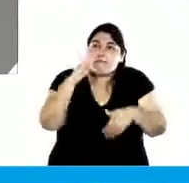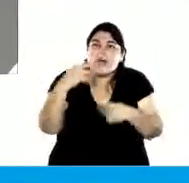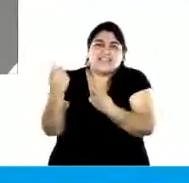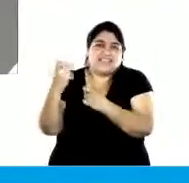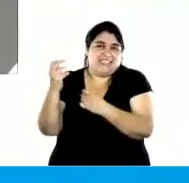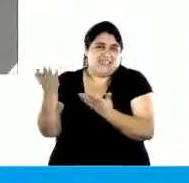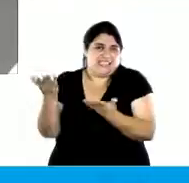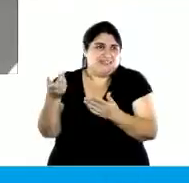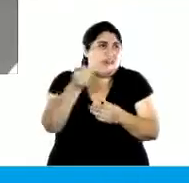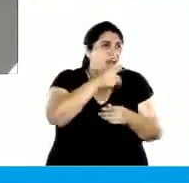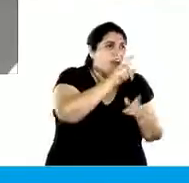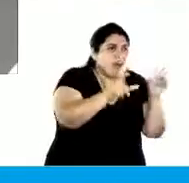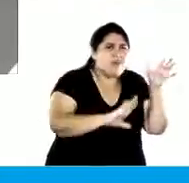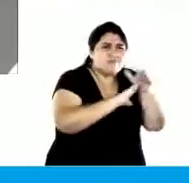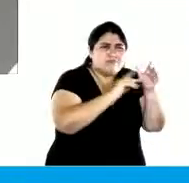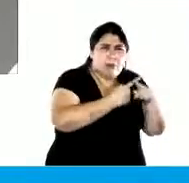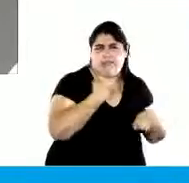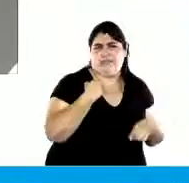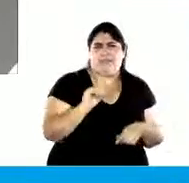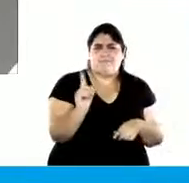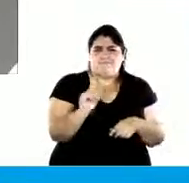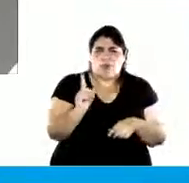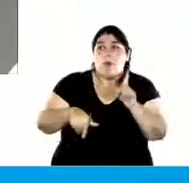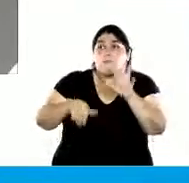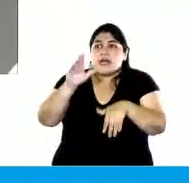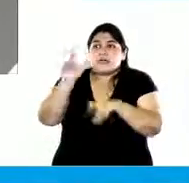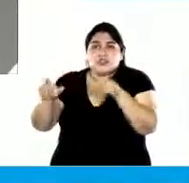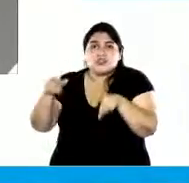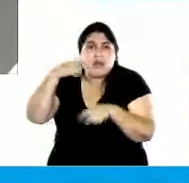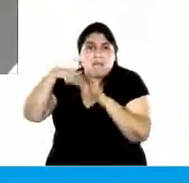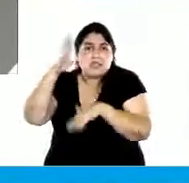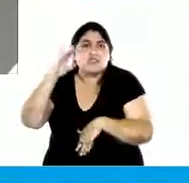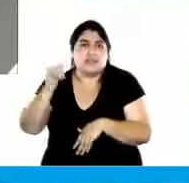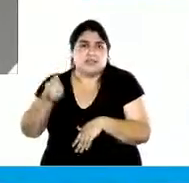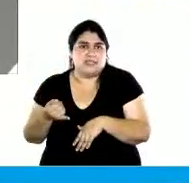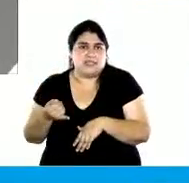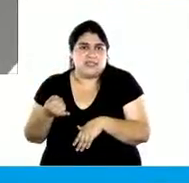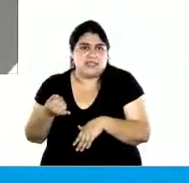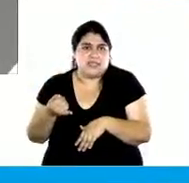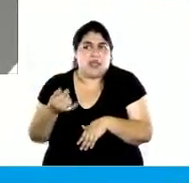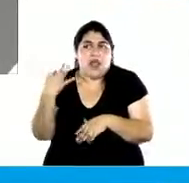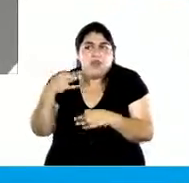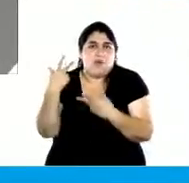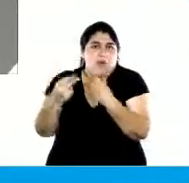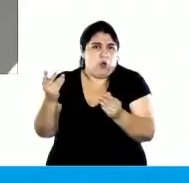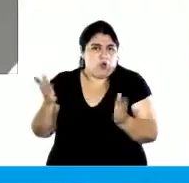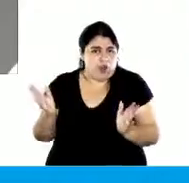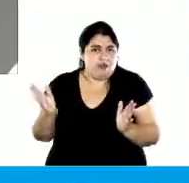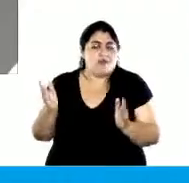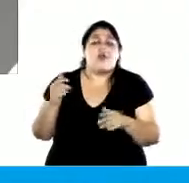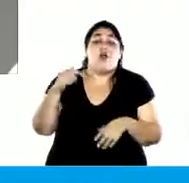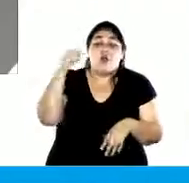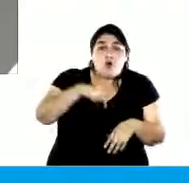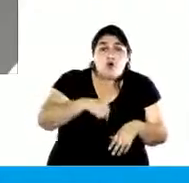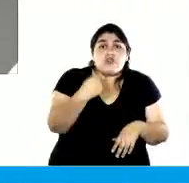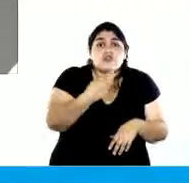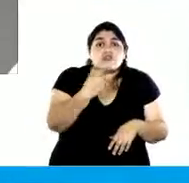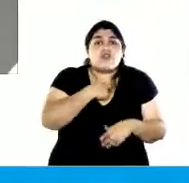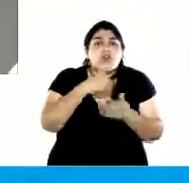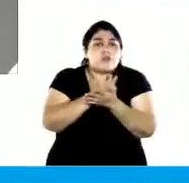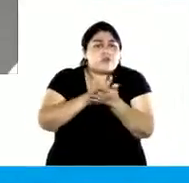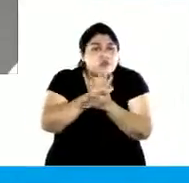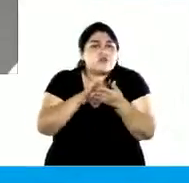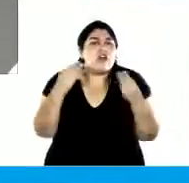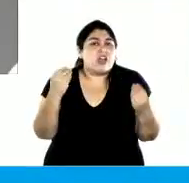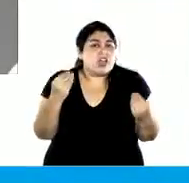que son los adultos mayores, sobre todo y los que tienen comorbilidades, sean los que se tienen que vacunar. Por eso hoy lo que queremos es que la solución para afrontar